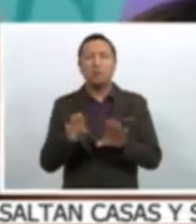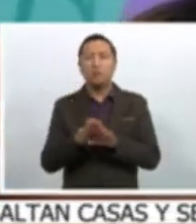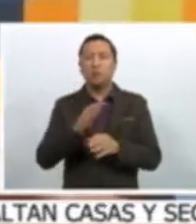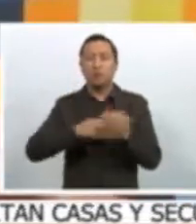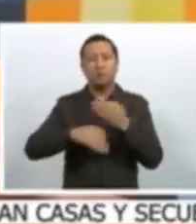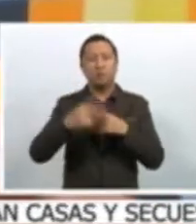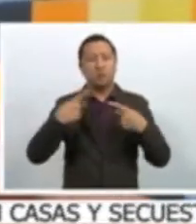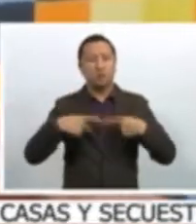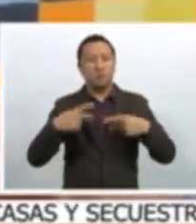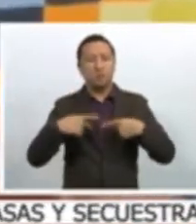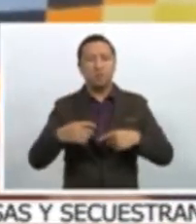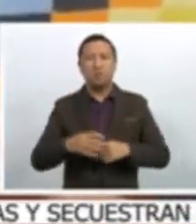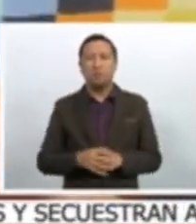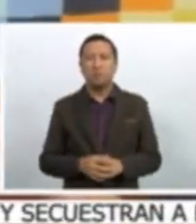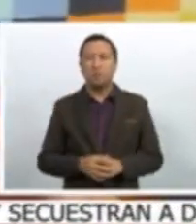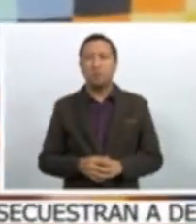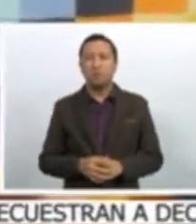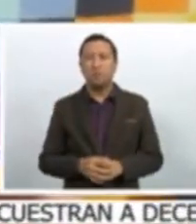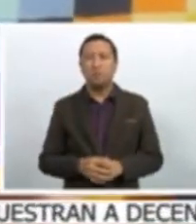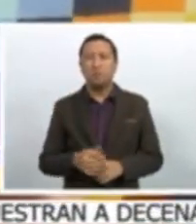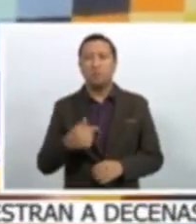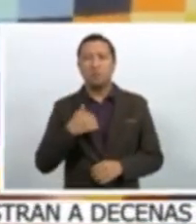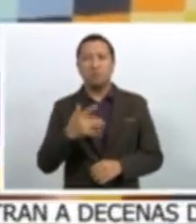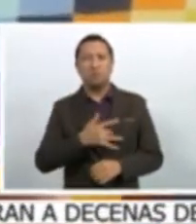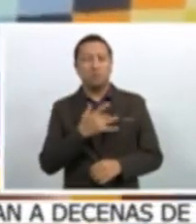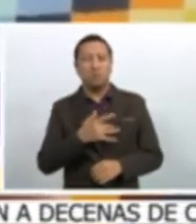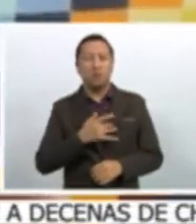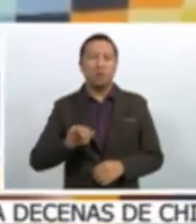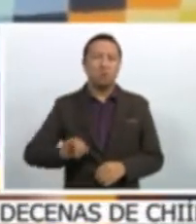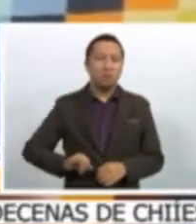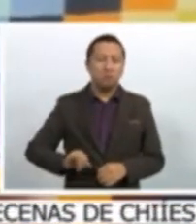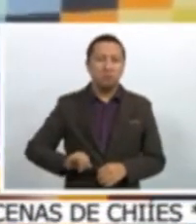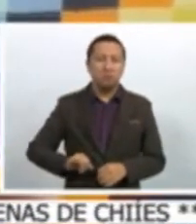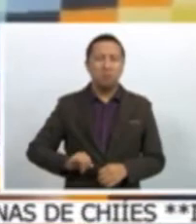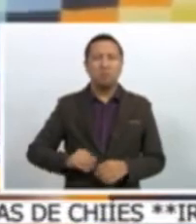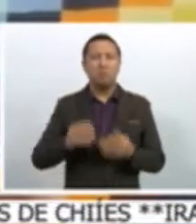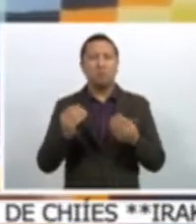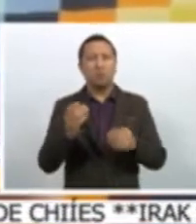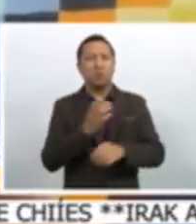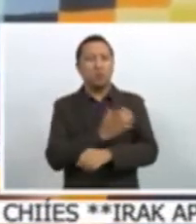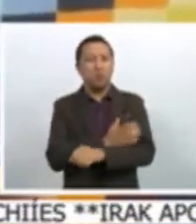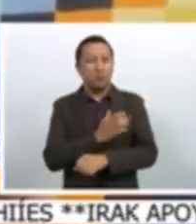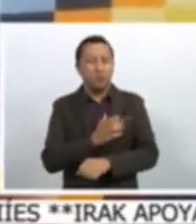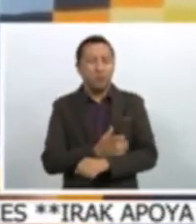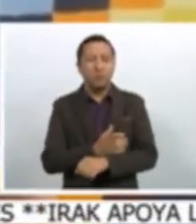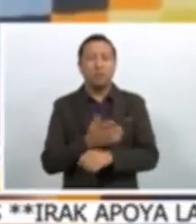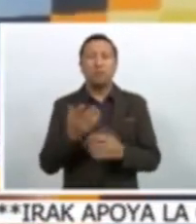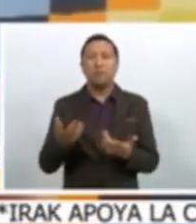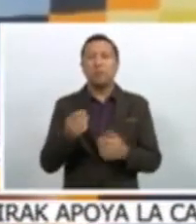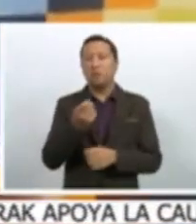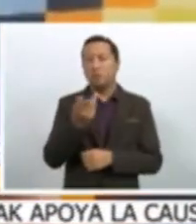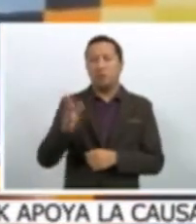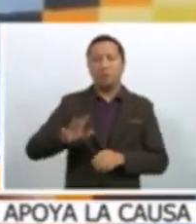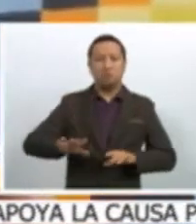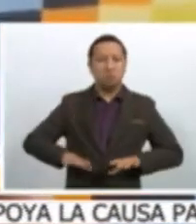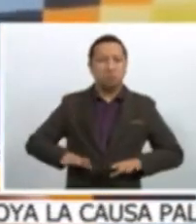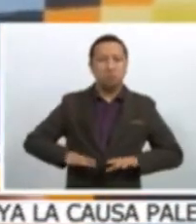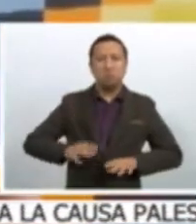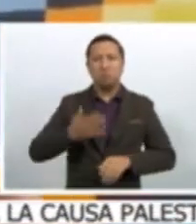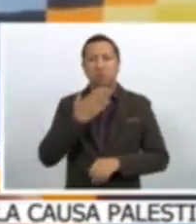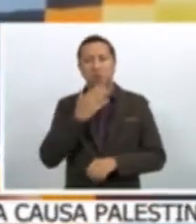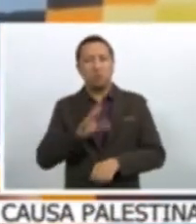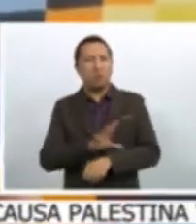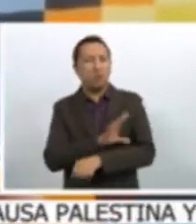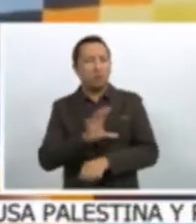escuchando. Pues para mí fue muy interesante ver a tantos compañeros con tantas aptitudes y energías de participar